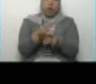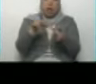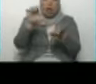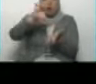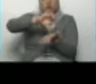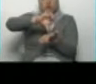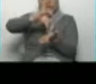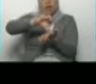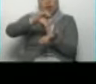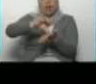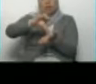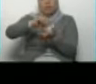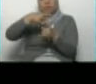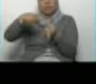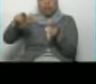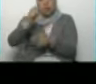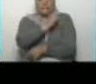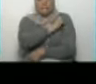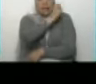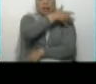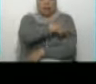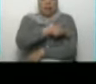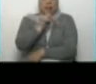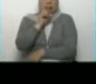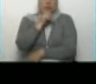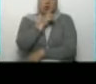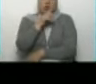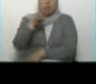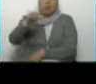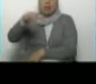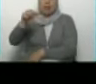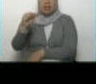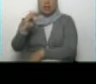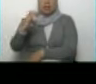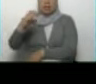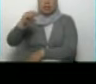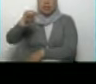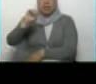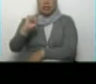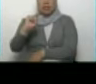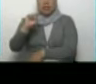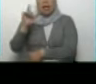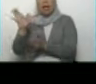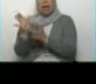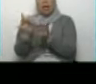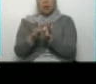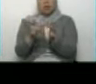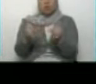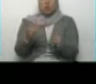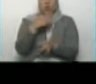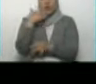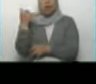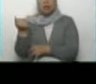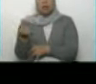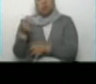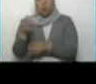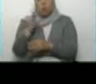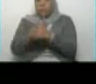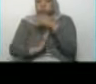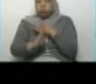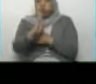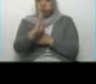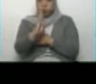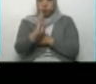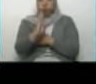y luego se forjó como el gran profeta, Jesús, Jesucristo,